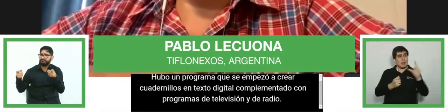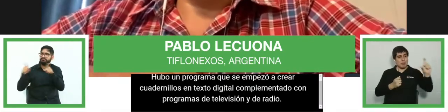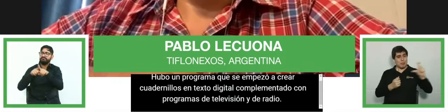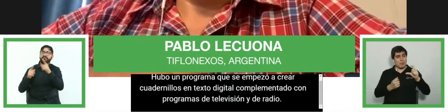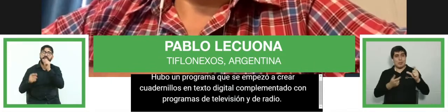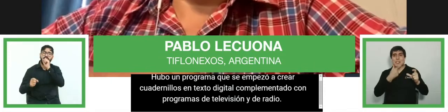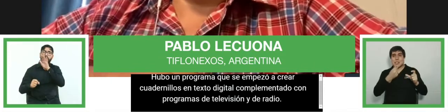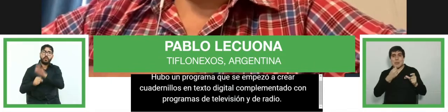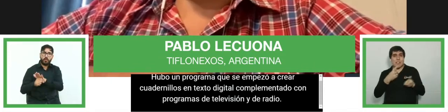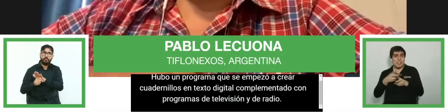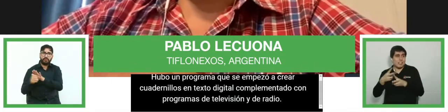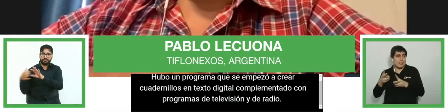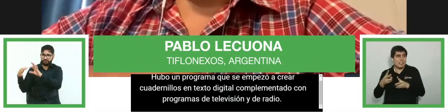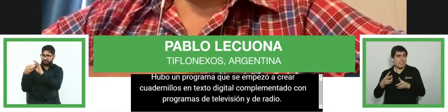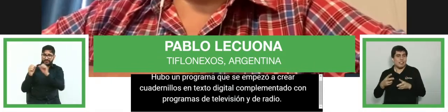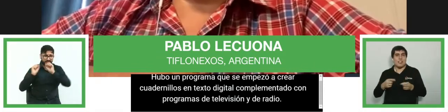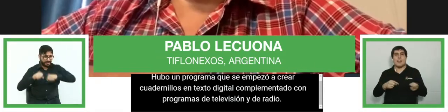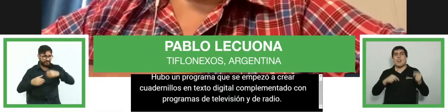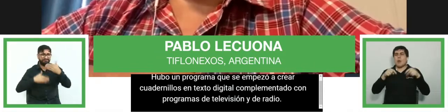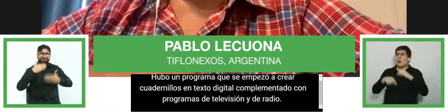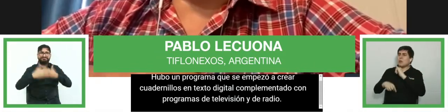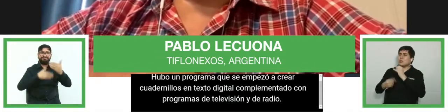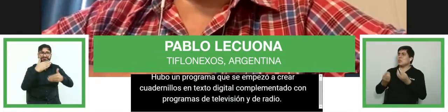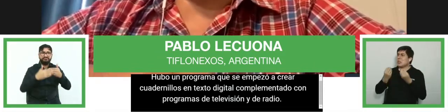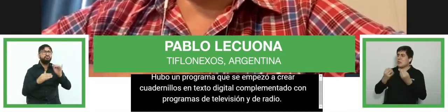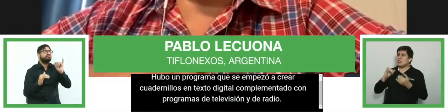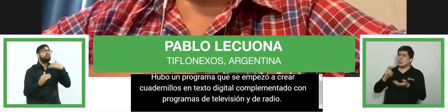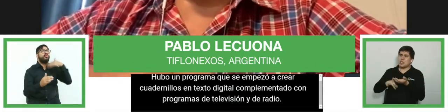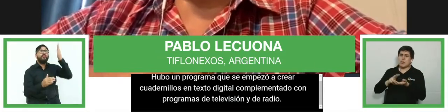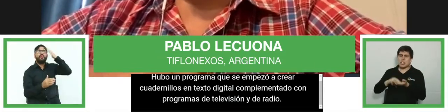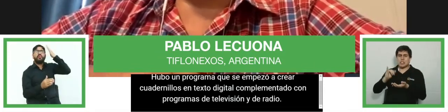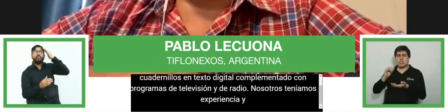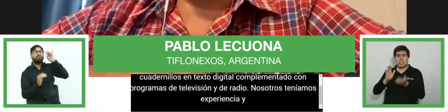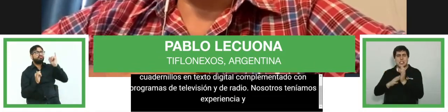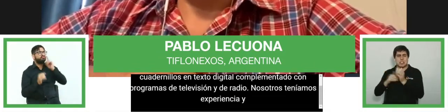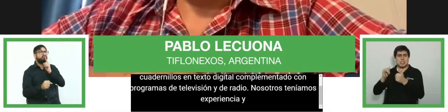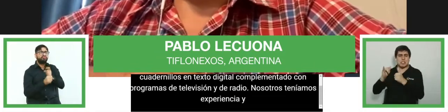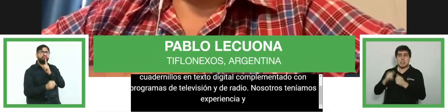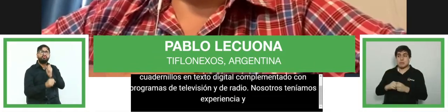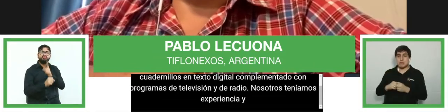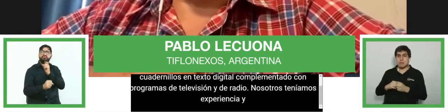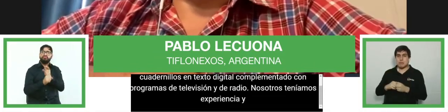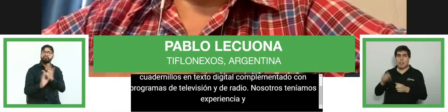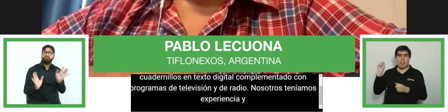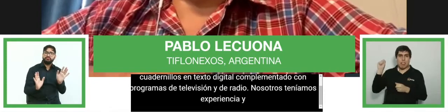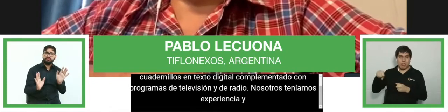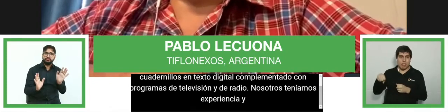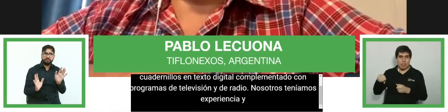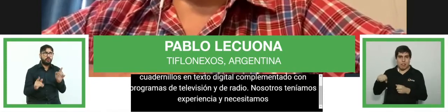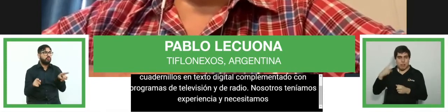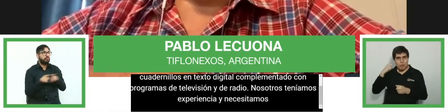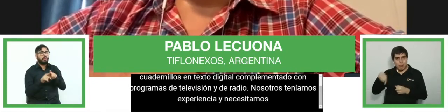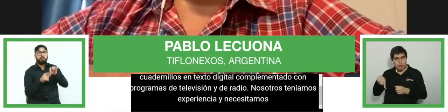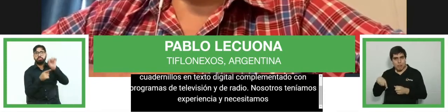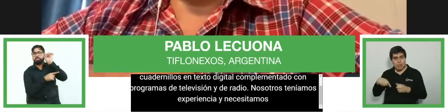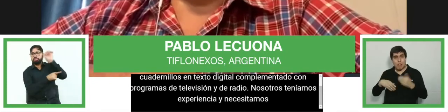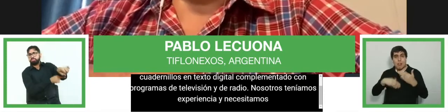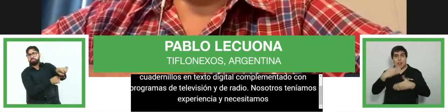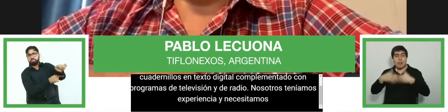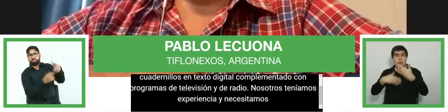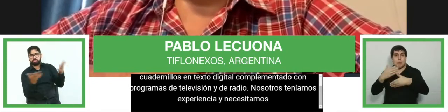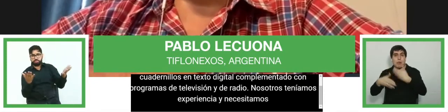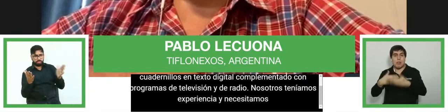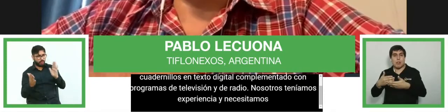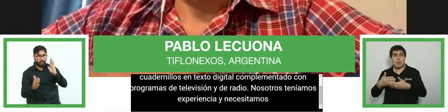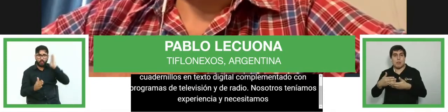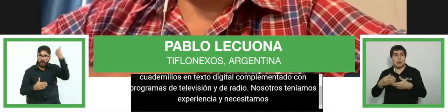hacer. Uy, sí, qué bueno, qué necesario, qué lindo, qué importante, pero ante la urgencia, ante